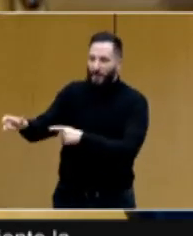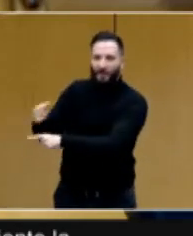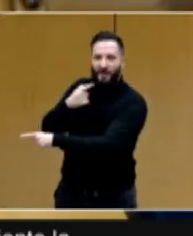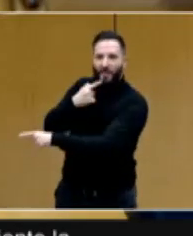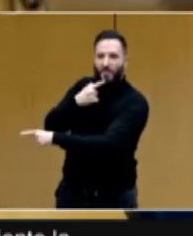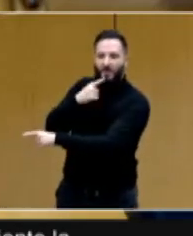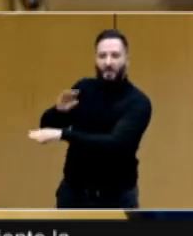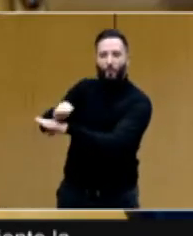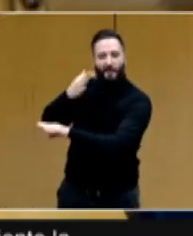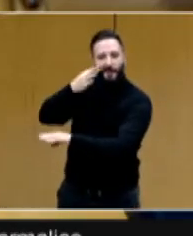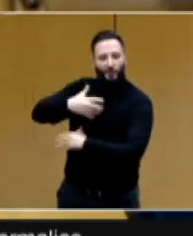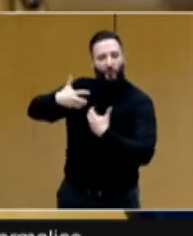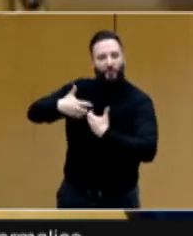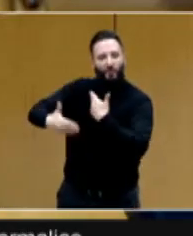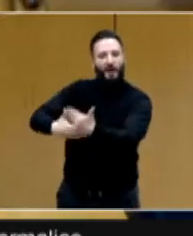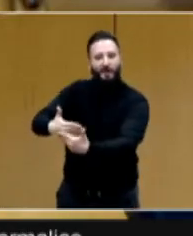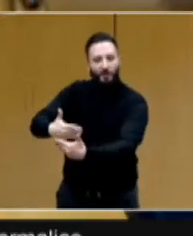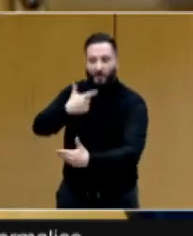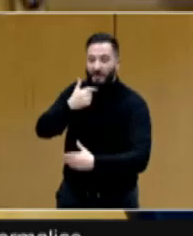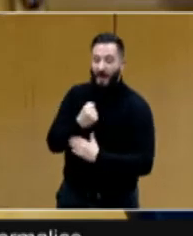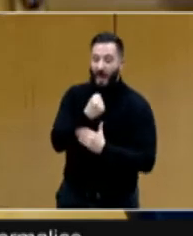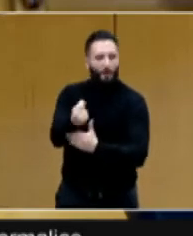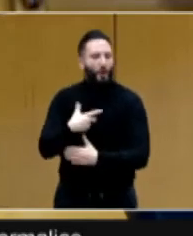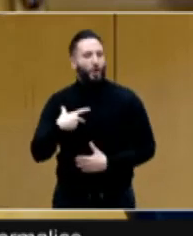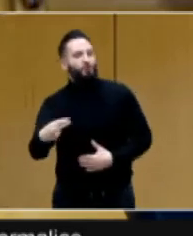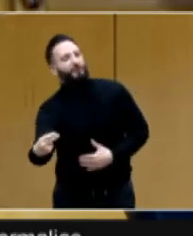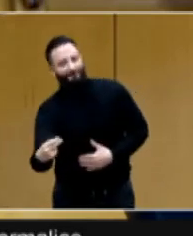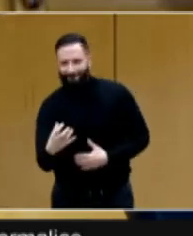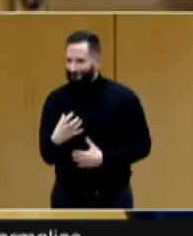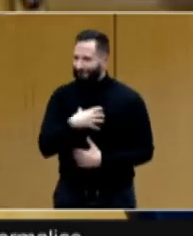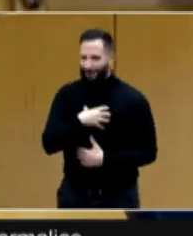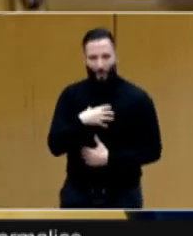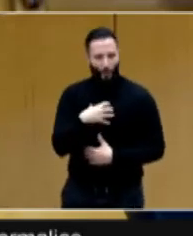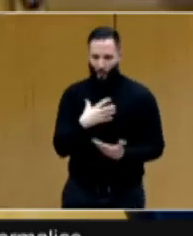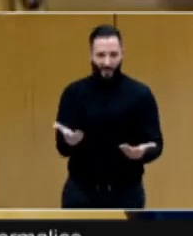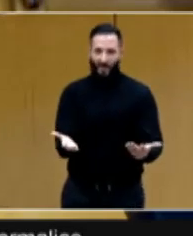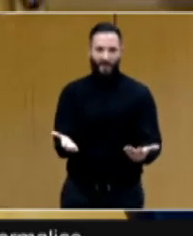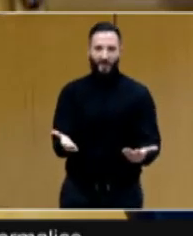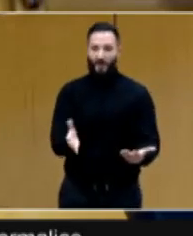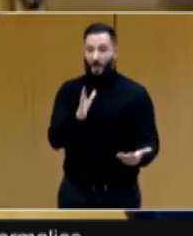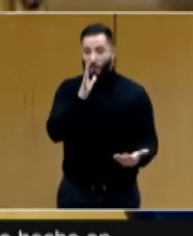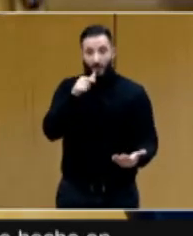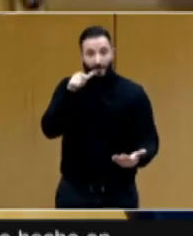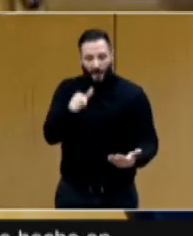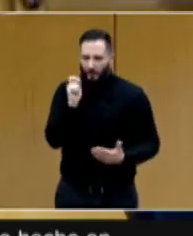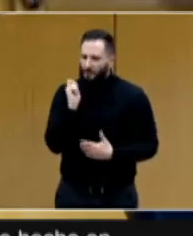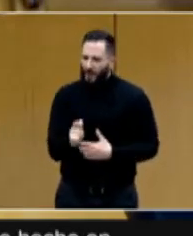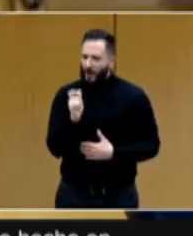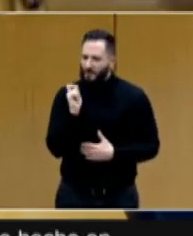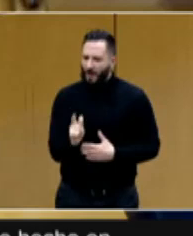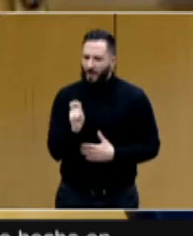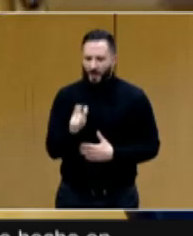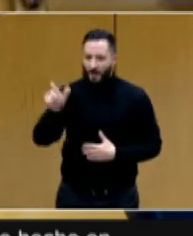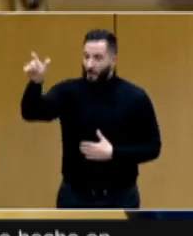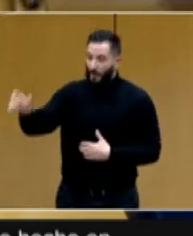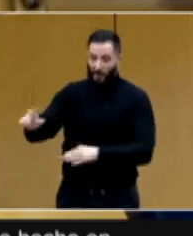Esto es lo que no vamos vamos a decir no pueda ser posible porque es lo que nos estamos encontrando personas que son los guardadores de hecho